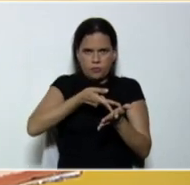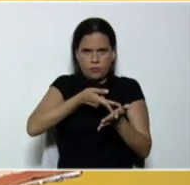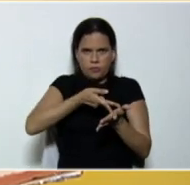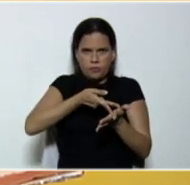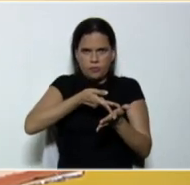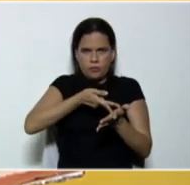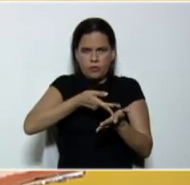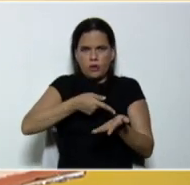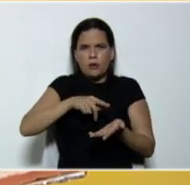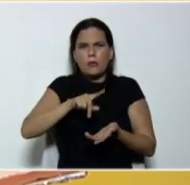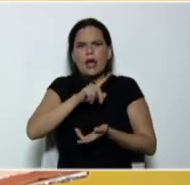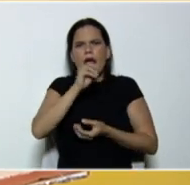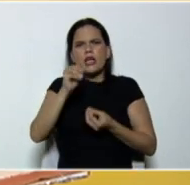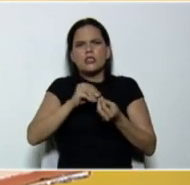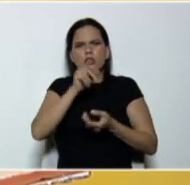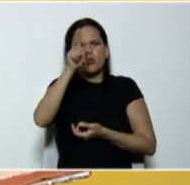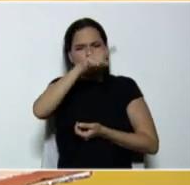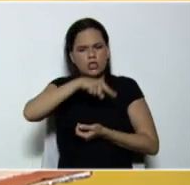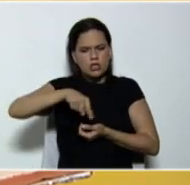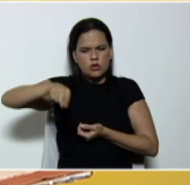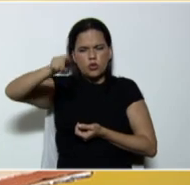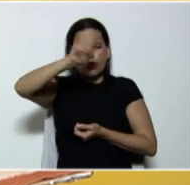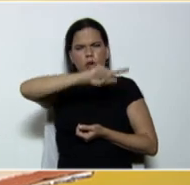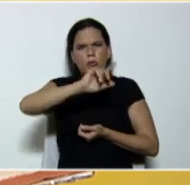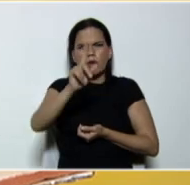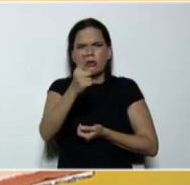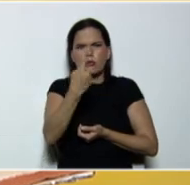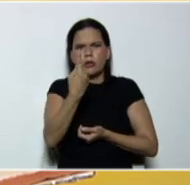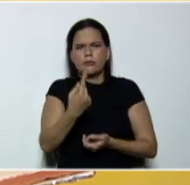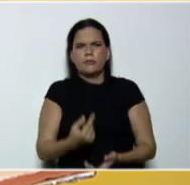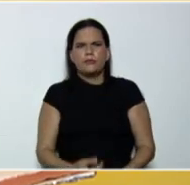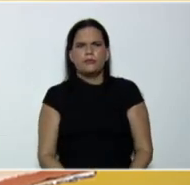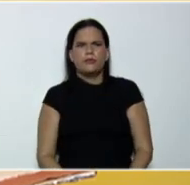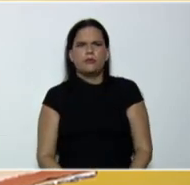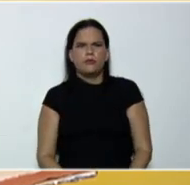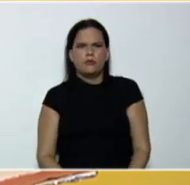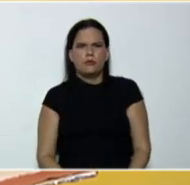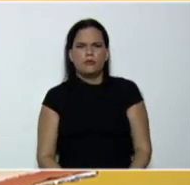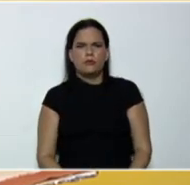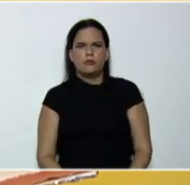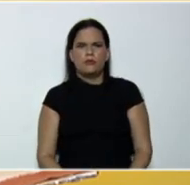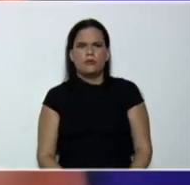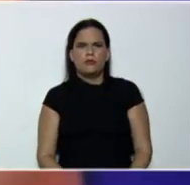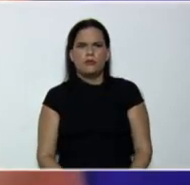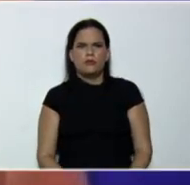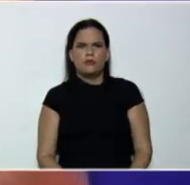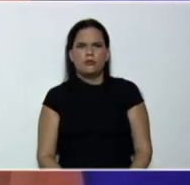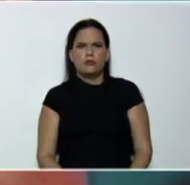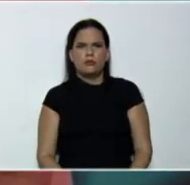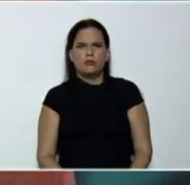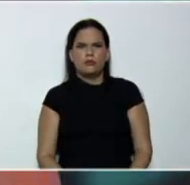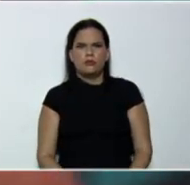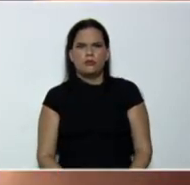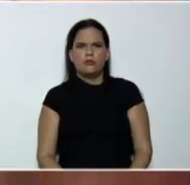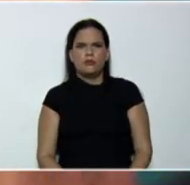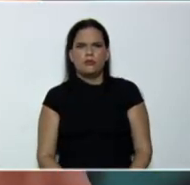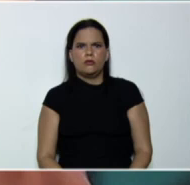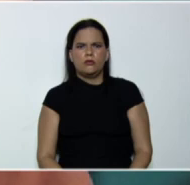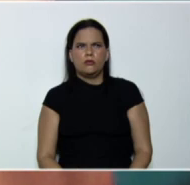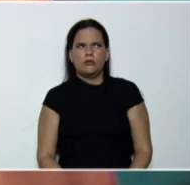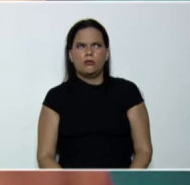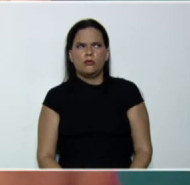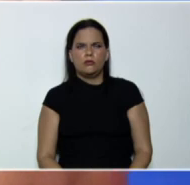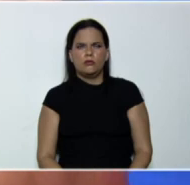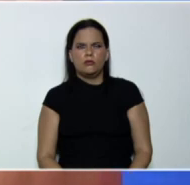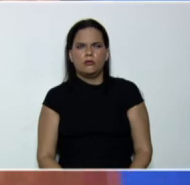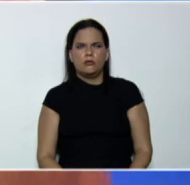metal, y la otra punta tiene un trozo de grafito, o en algunos casos el compás también tiene aquí, es un lápiz.